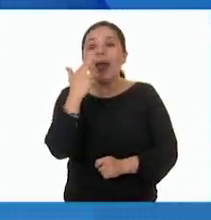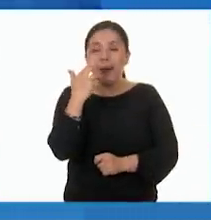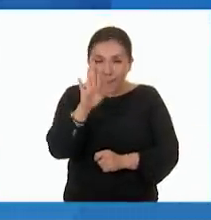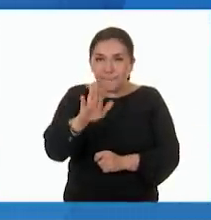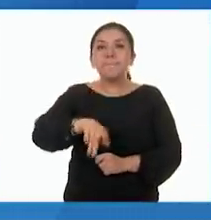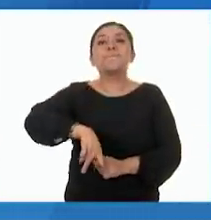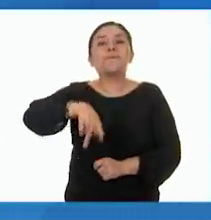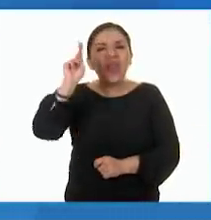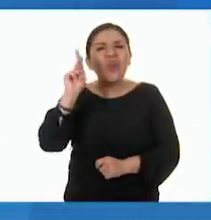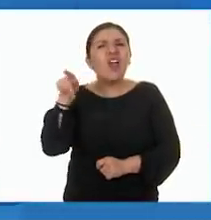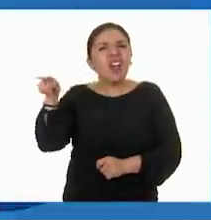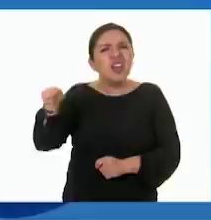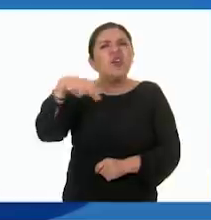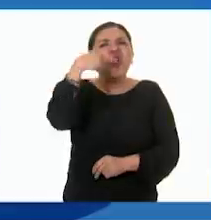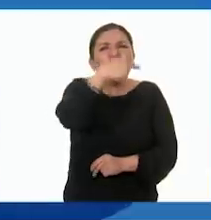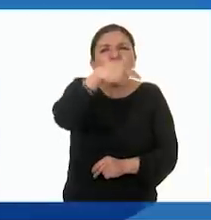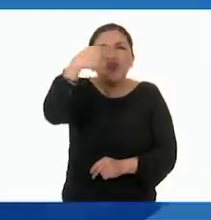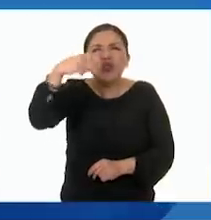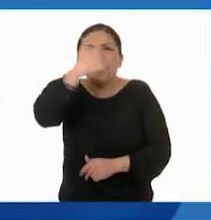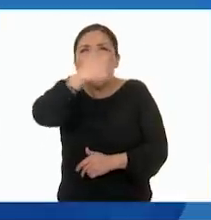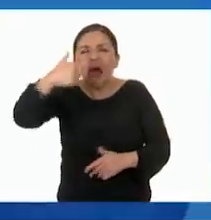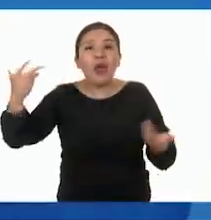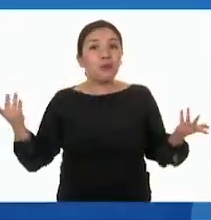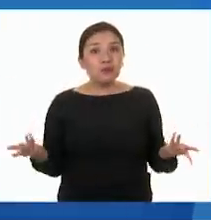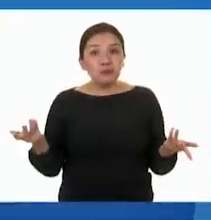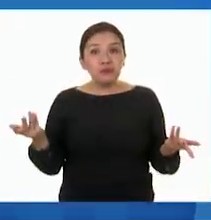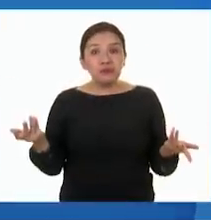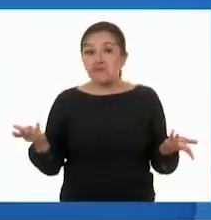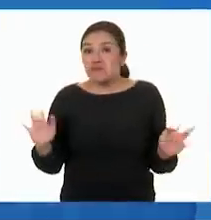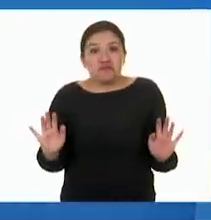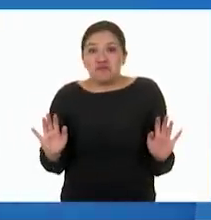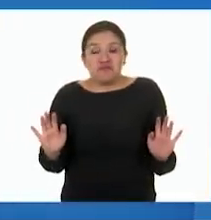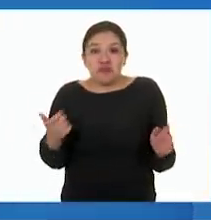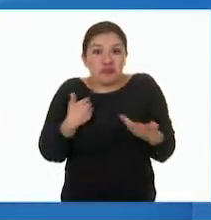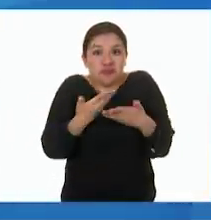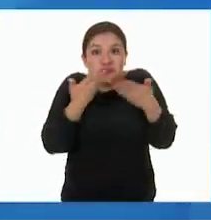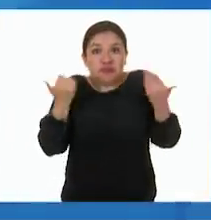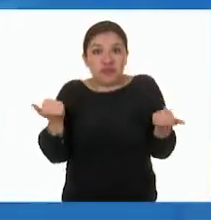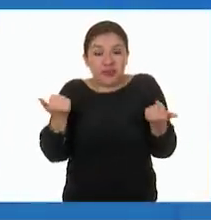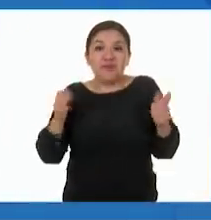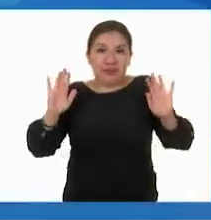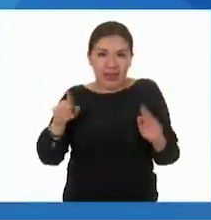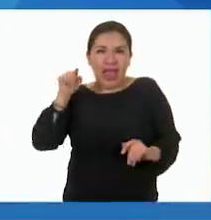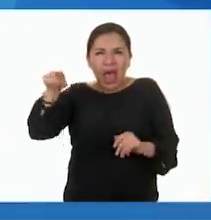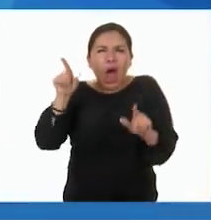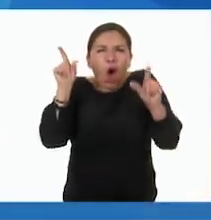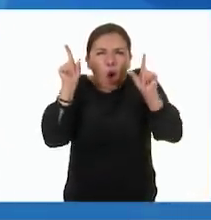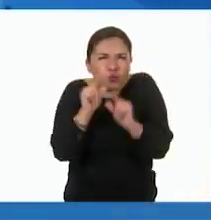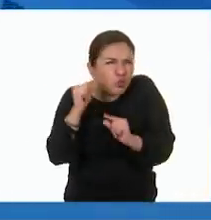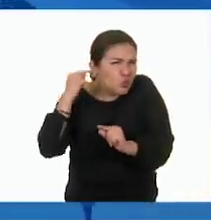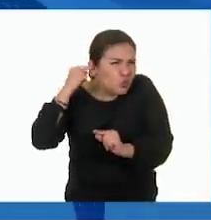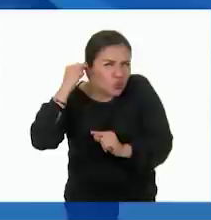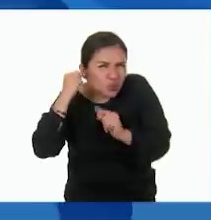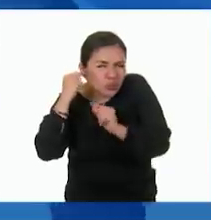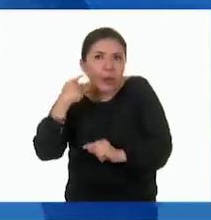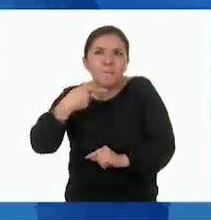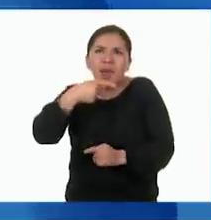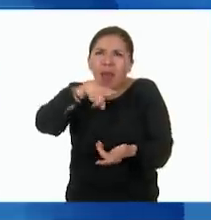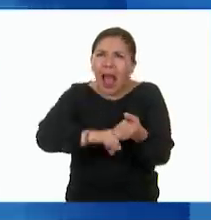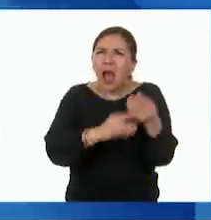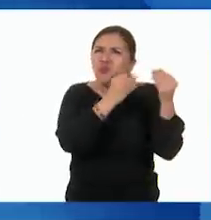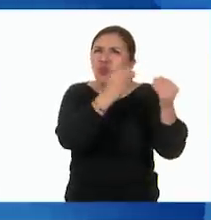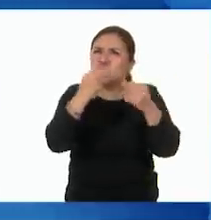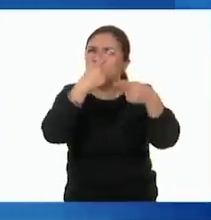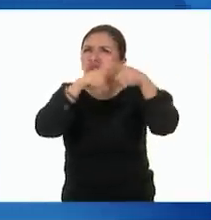Pero, ¿cómo se llama cada una de esas partes? Porque, ¡ay! A pesar de ser un espacio muy pequeño, tiene